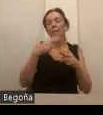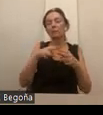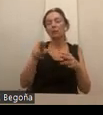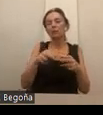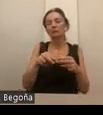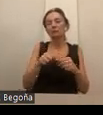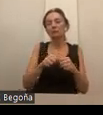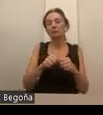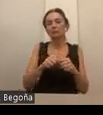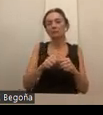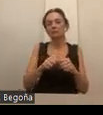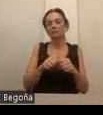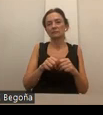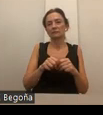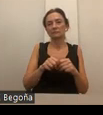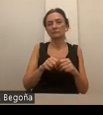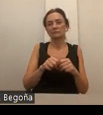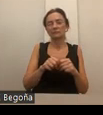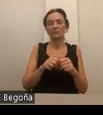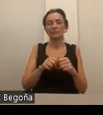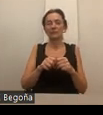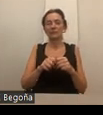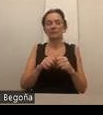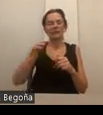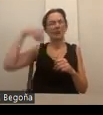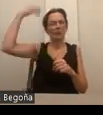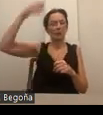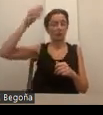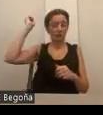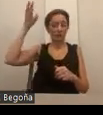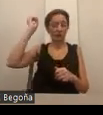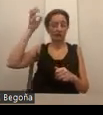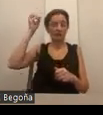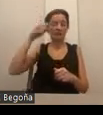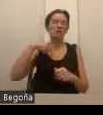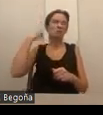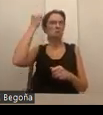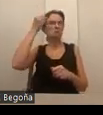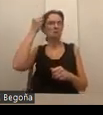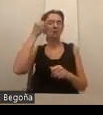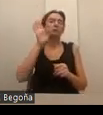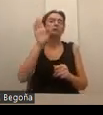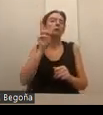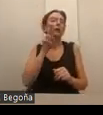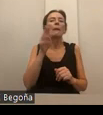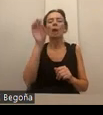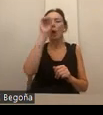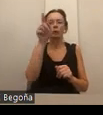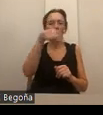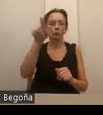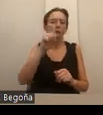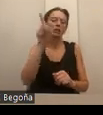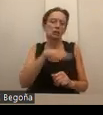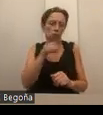porque, en la próxima charla tengo pensado, si os parece bien, ya lo concretaremos, pero